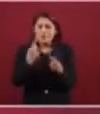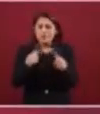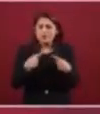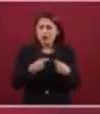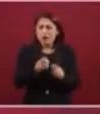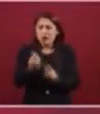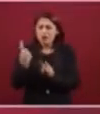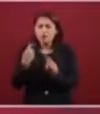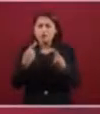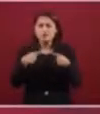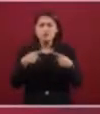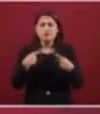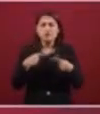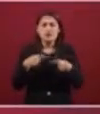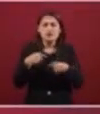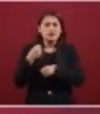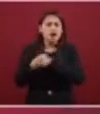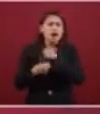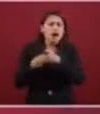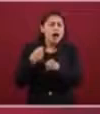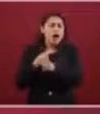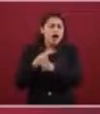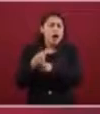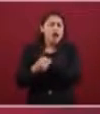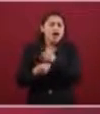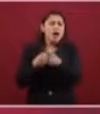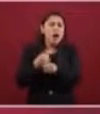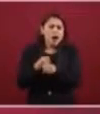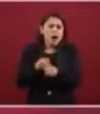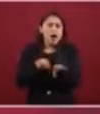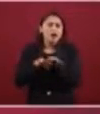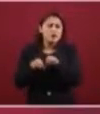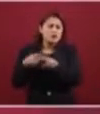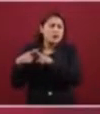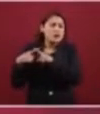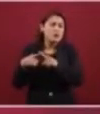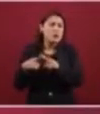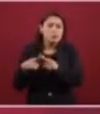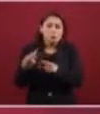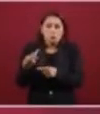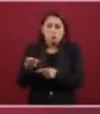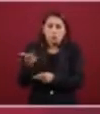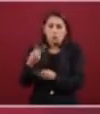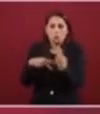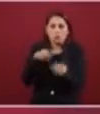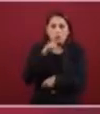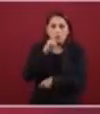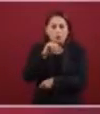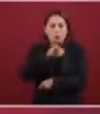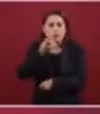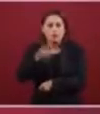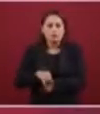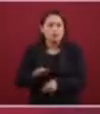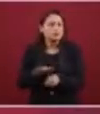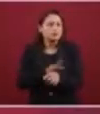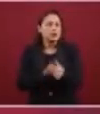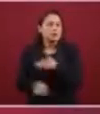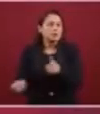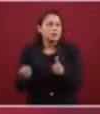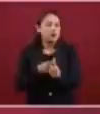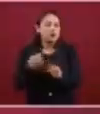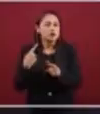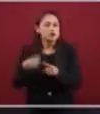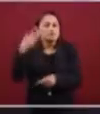permisos sindicales. El primero, el líder, con 18 años de permiso, y